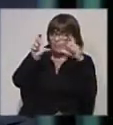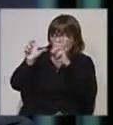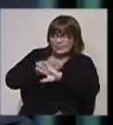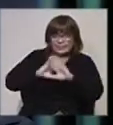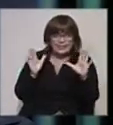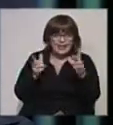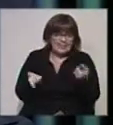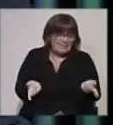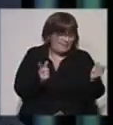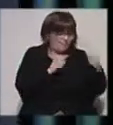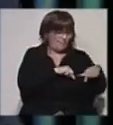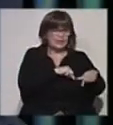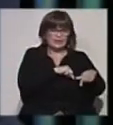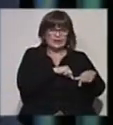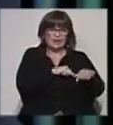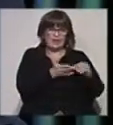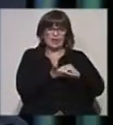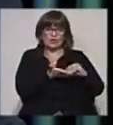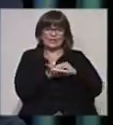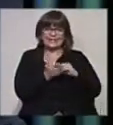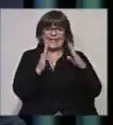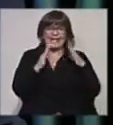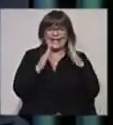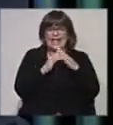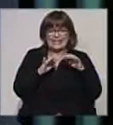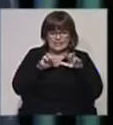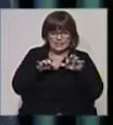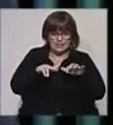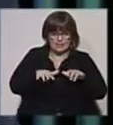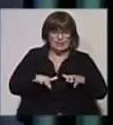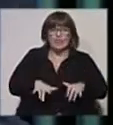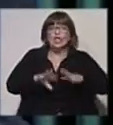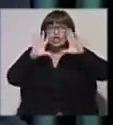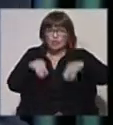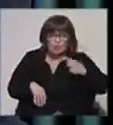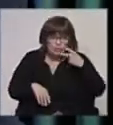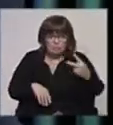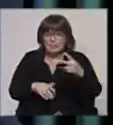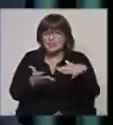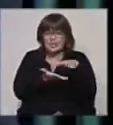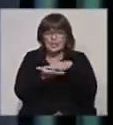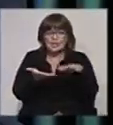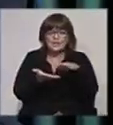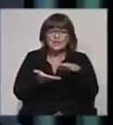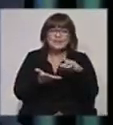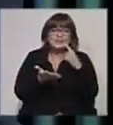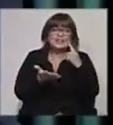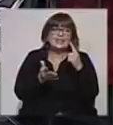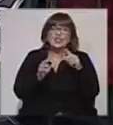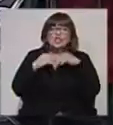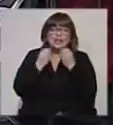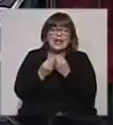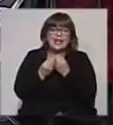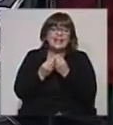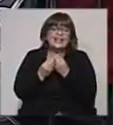poder volver a la oficina o a tu casa a escribir la crónica de lo que viste en esos 120